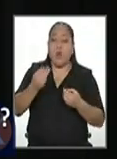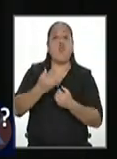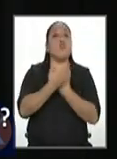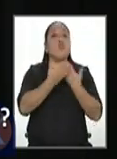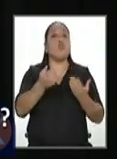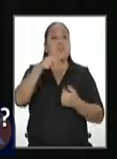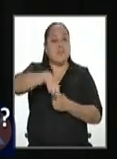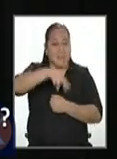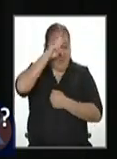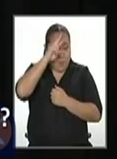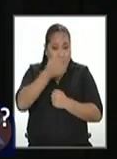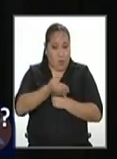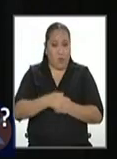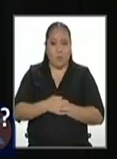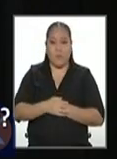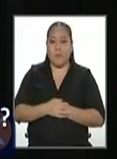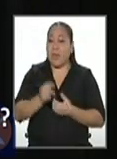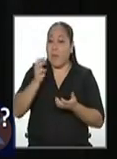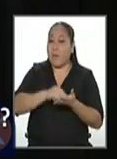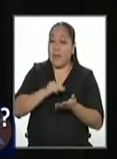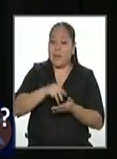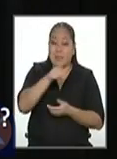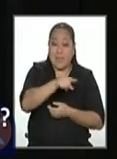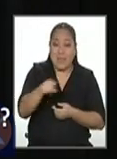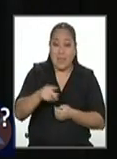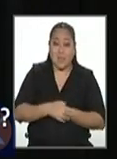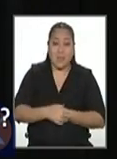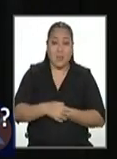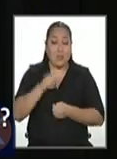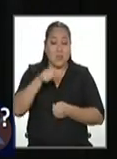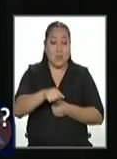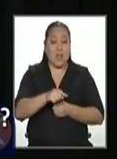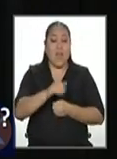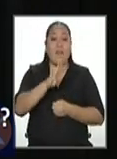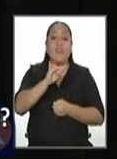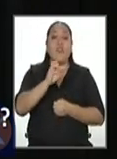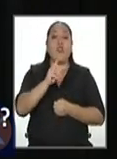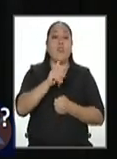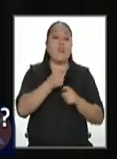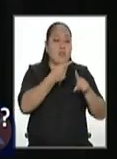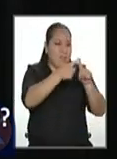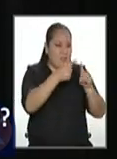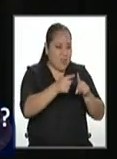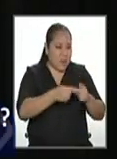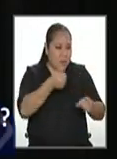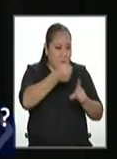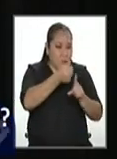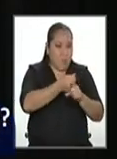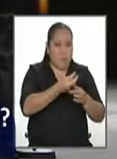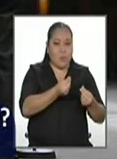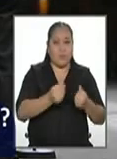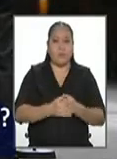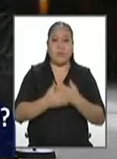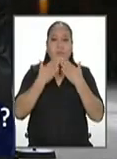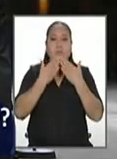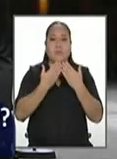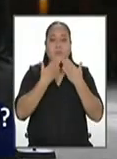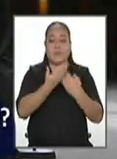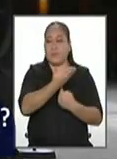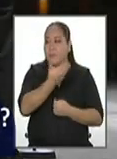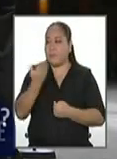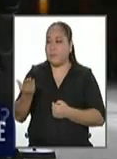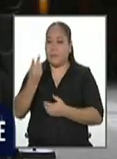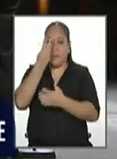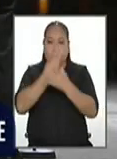peruanos y más aún si estos son de nuestra biodiversidad. Agradecemos a los representantes de